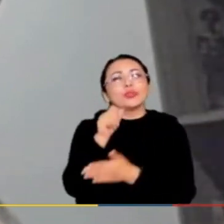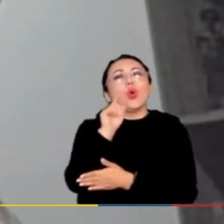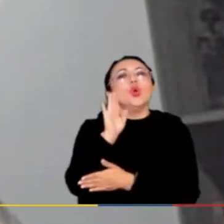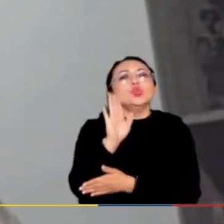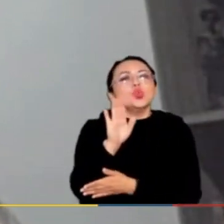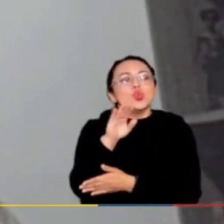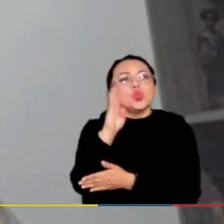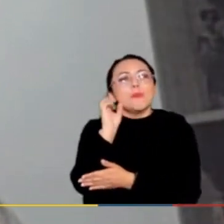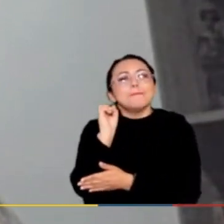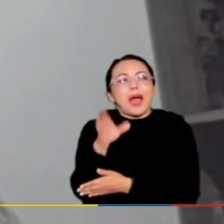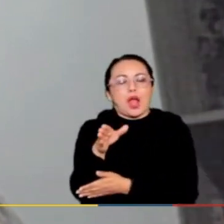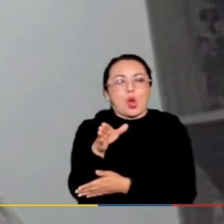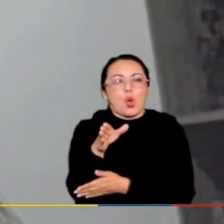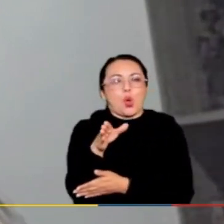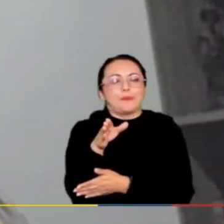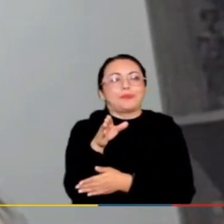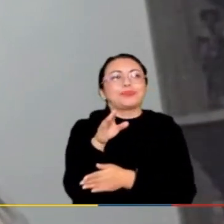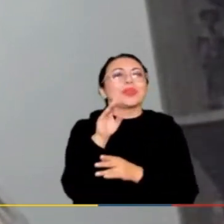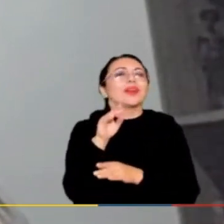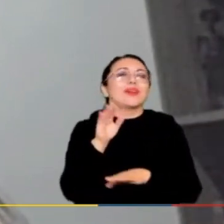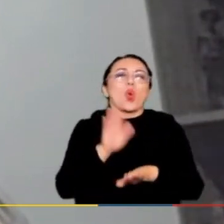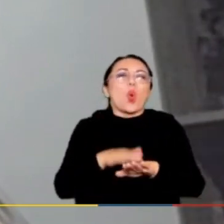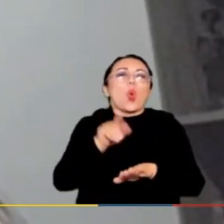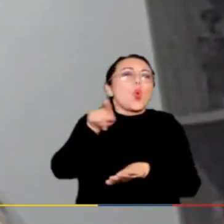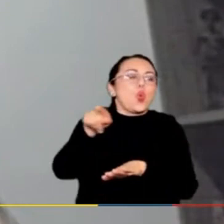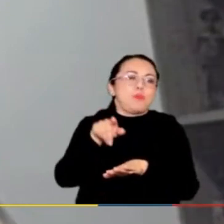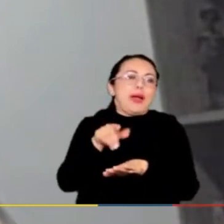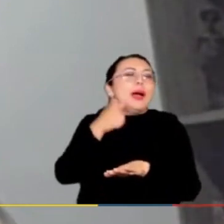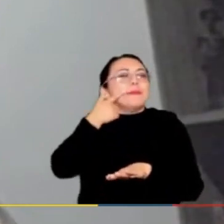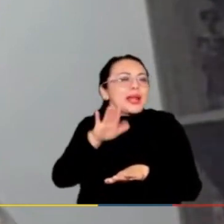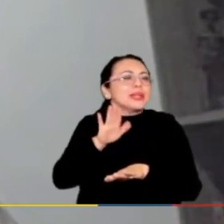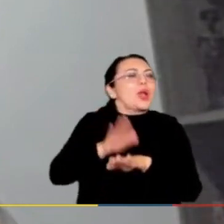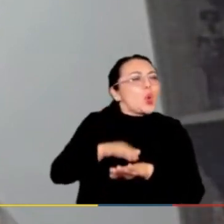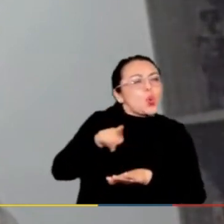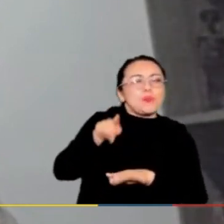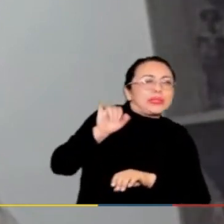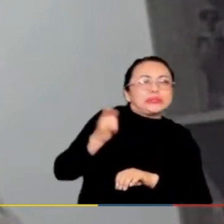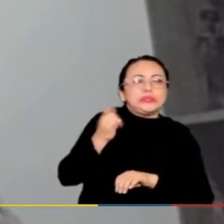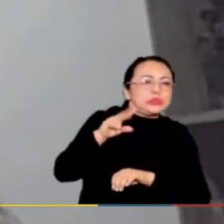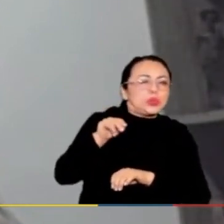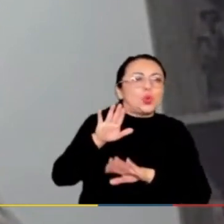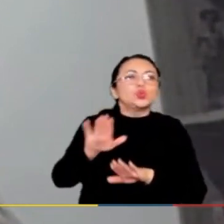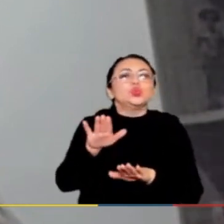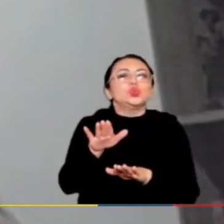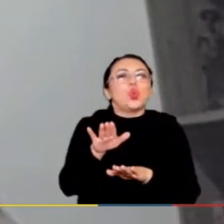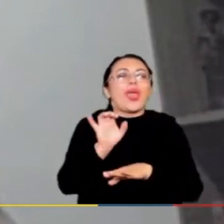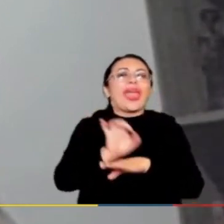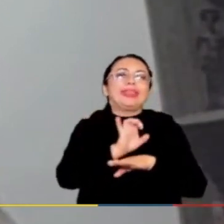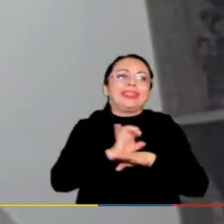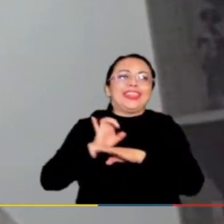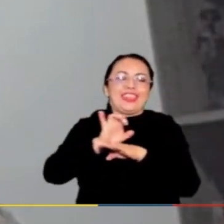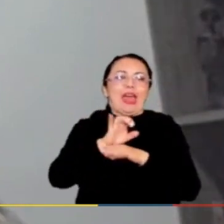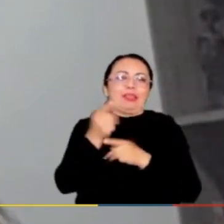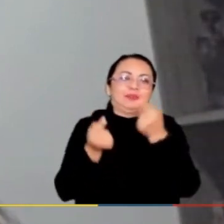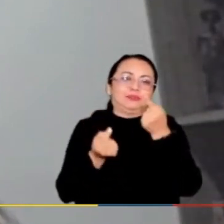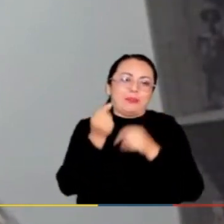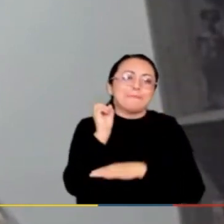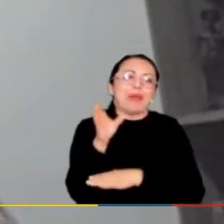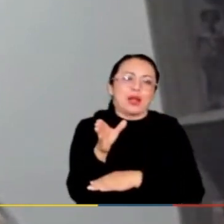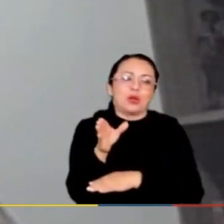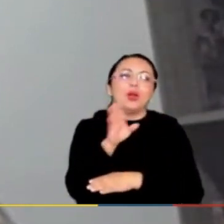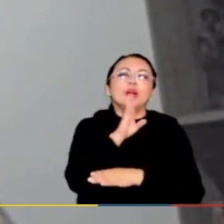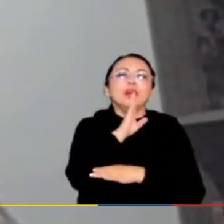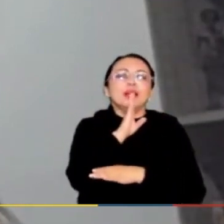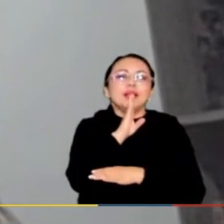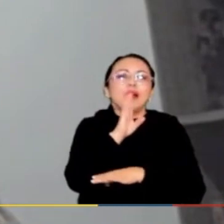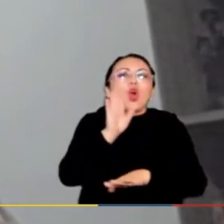del régimen de responsabilidad con culpa presunta aplicable a las entidades financieras, sino que aplicó los criterios de un régimen de responsabilidad